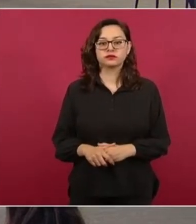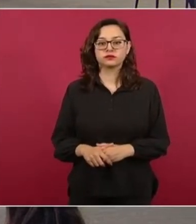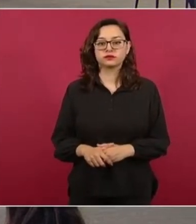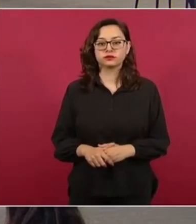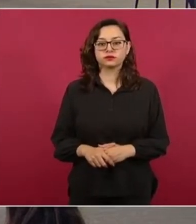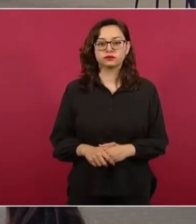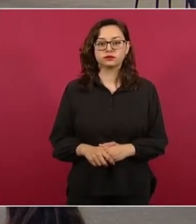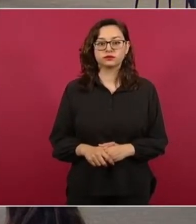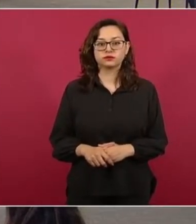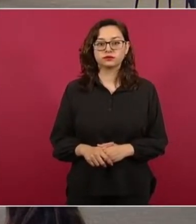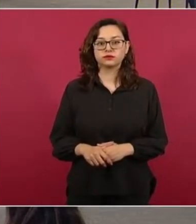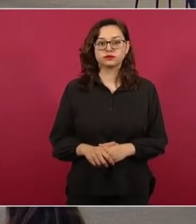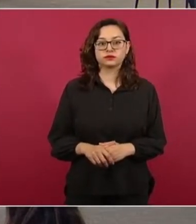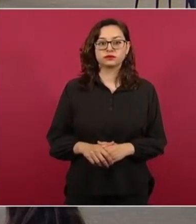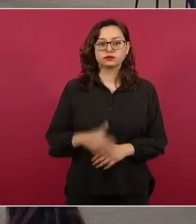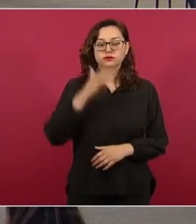Sí, pero eso da la idea.